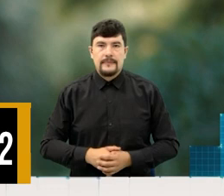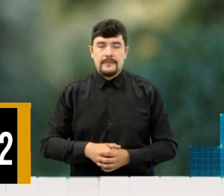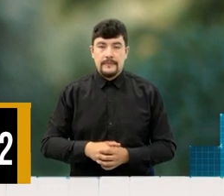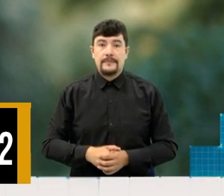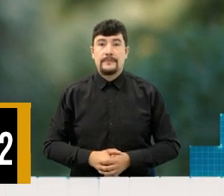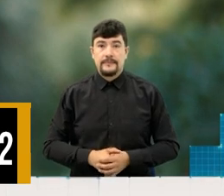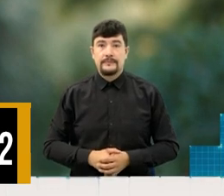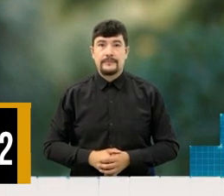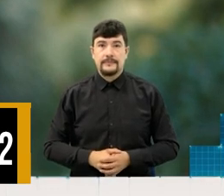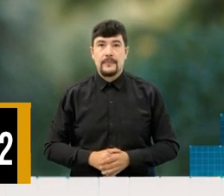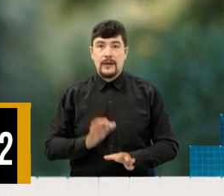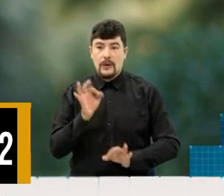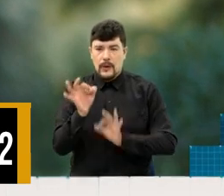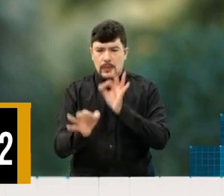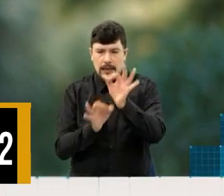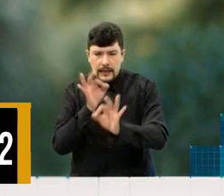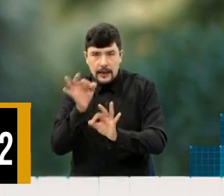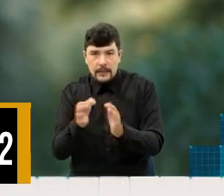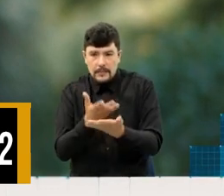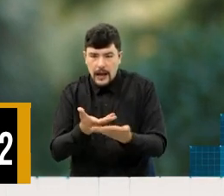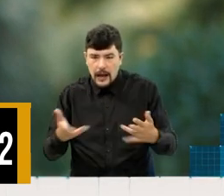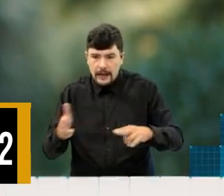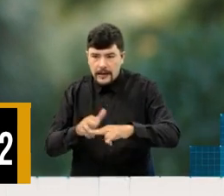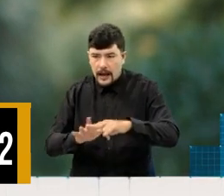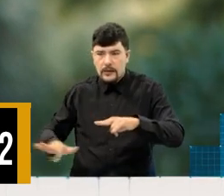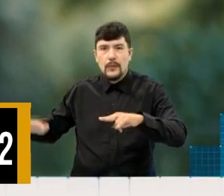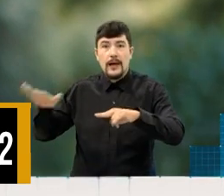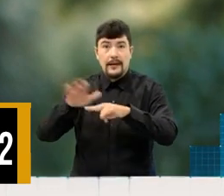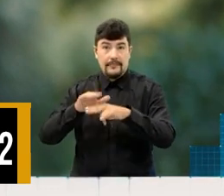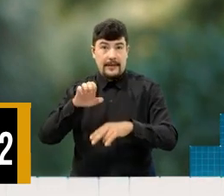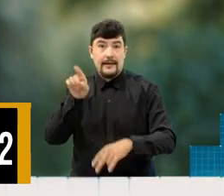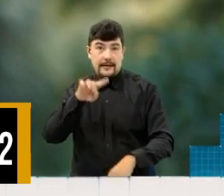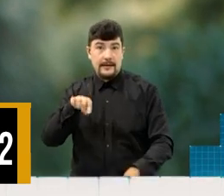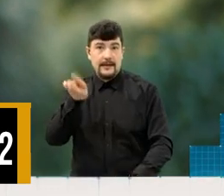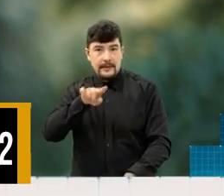Impulsamos la conservación de los recursos naturales, generando